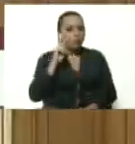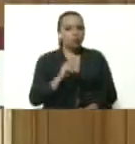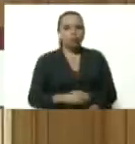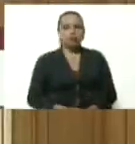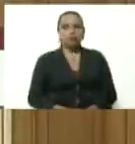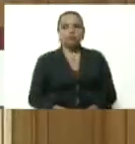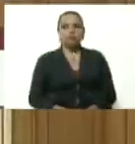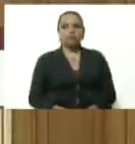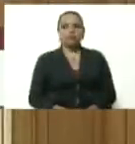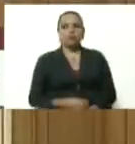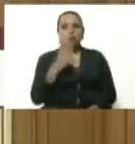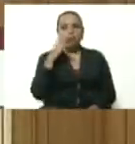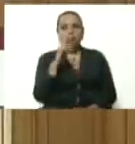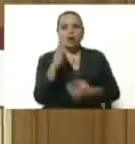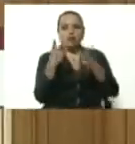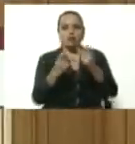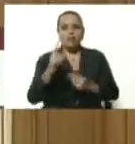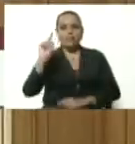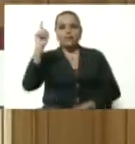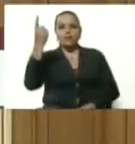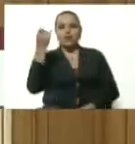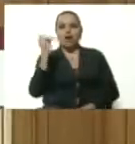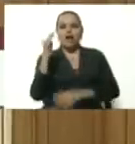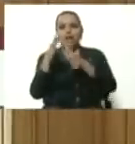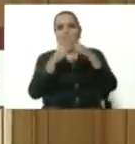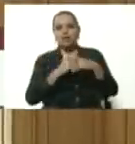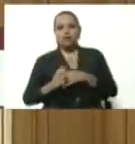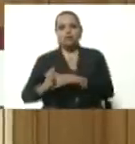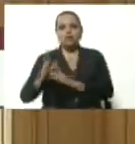usted ve la cifra, bueno, primero está Estados Unidos, que tiene hoy